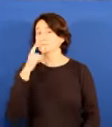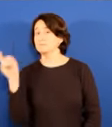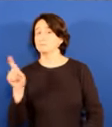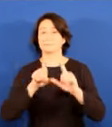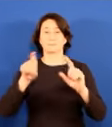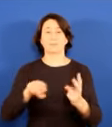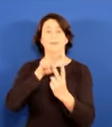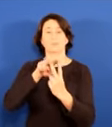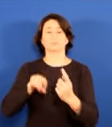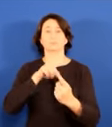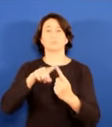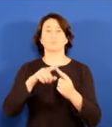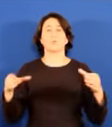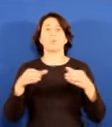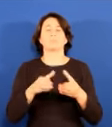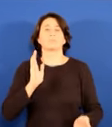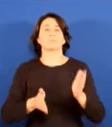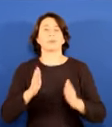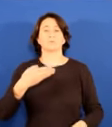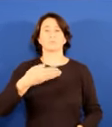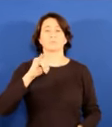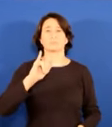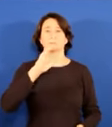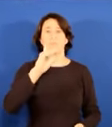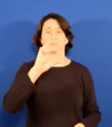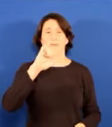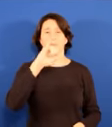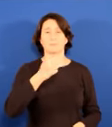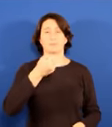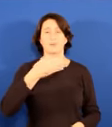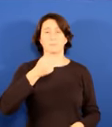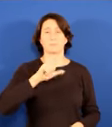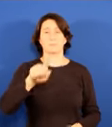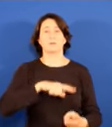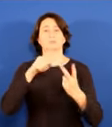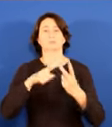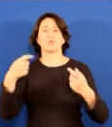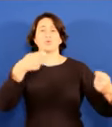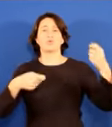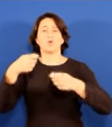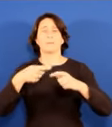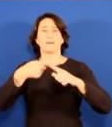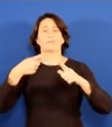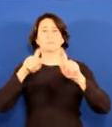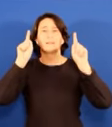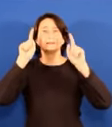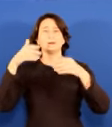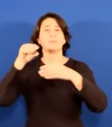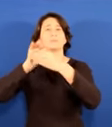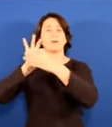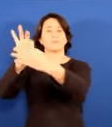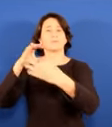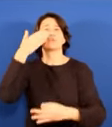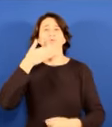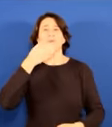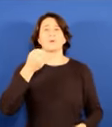Julián Larrea, a Marciano Vázquez, al Instituto Municipal del Deporte de Basauri y a la Fundación Baque Fundazioa. El Palacio Foral ha